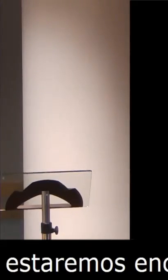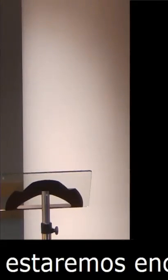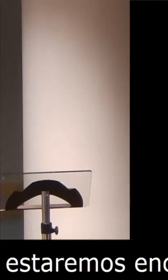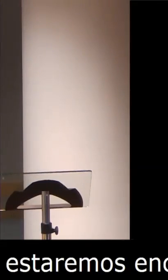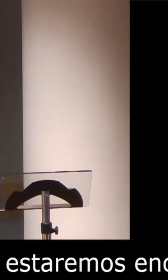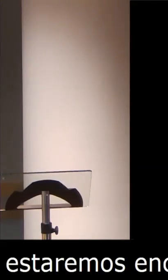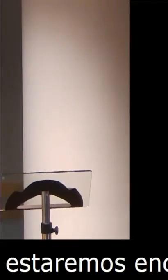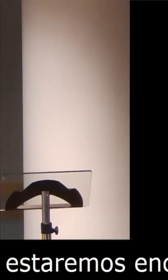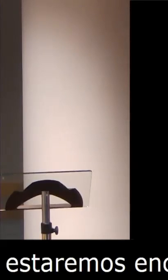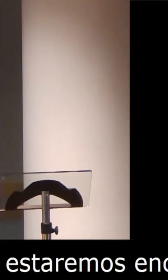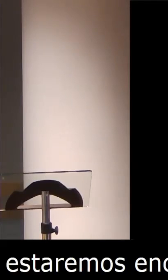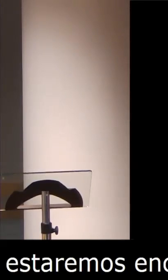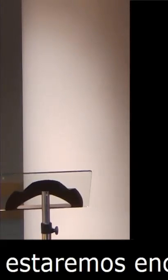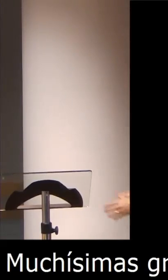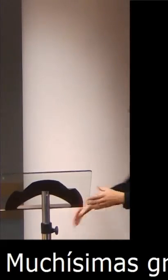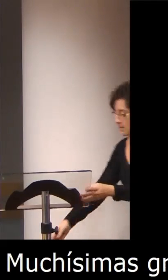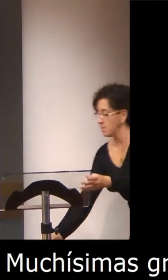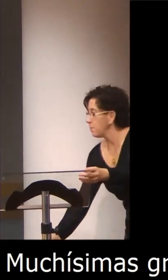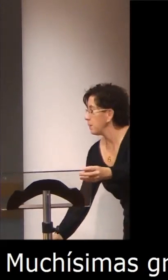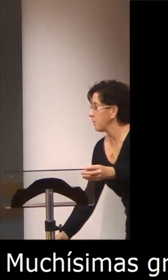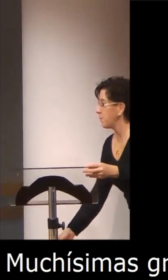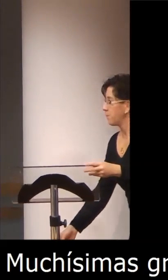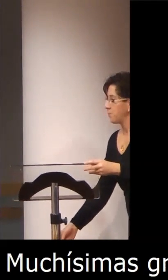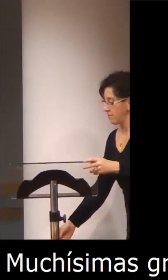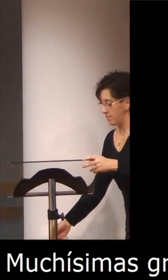Bueno, perdón, decir que